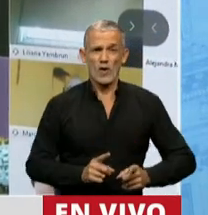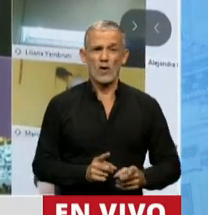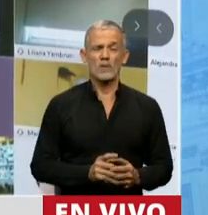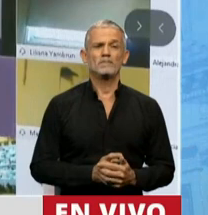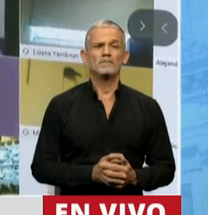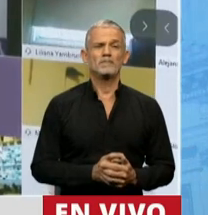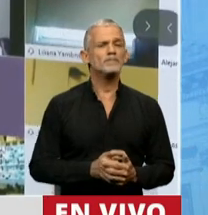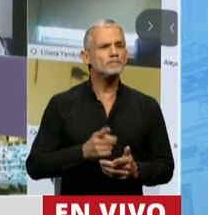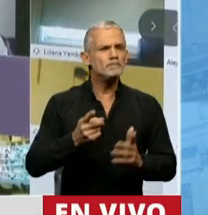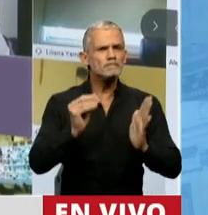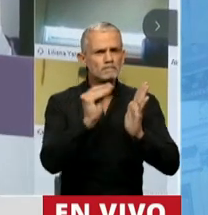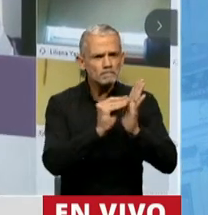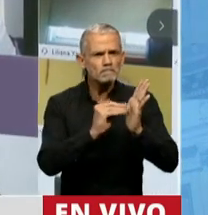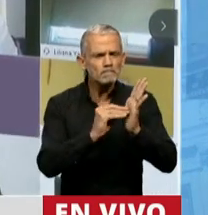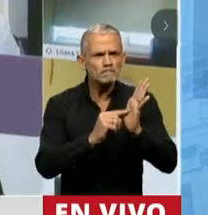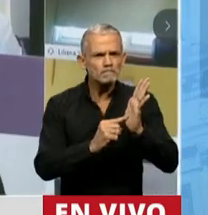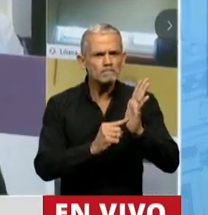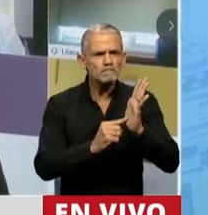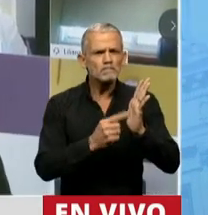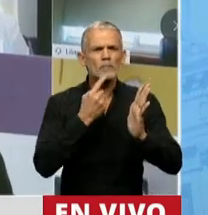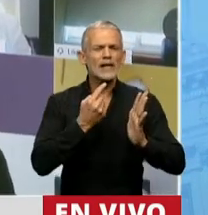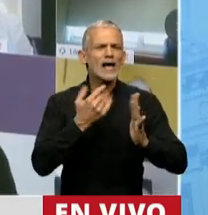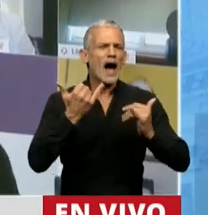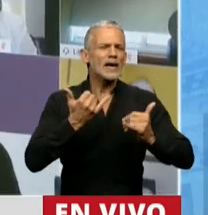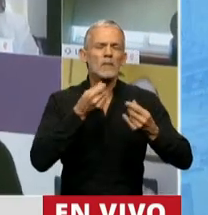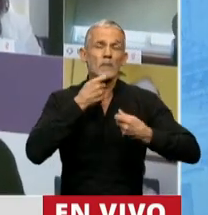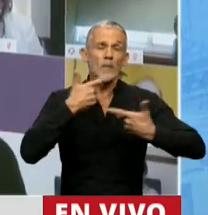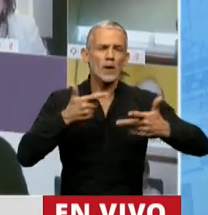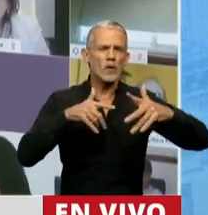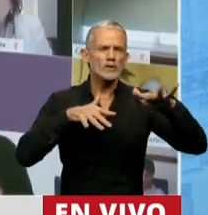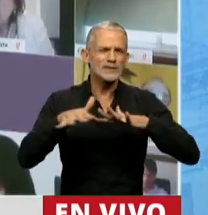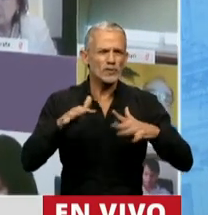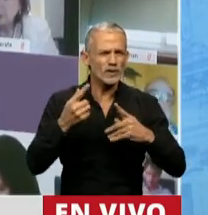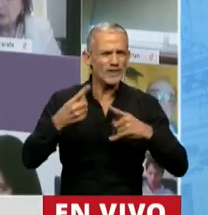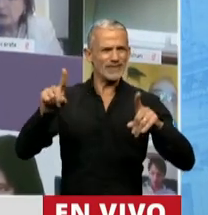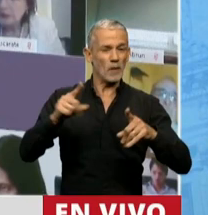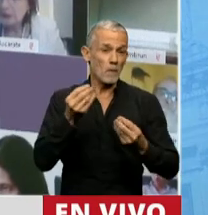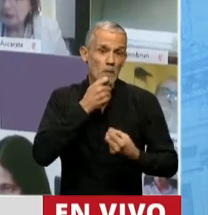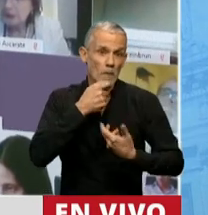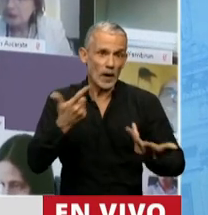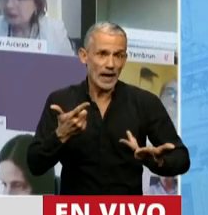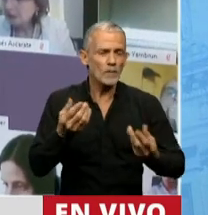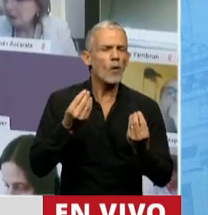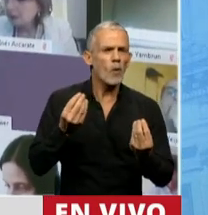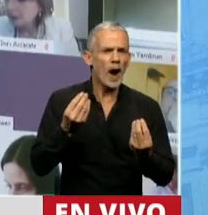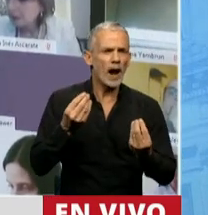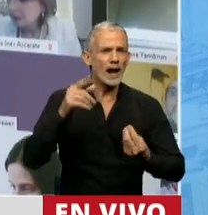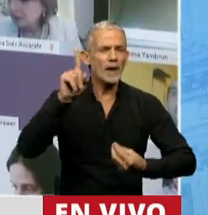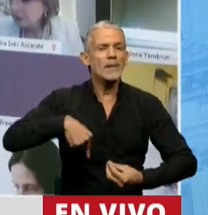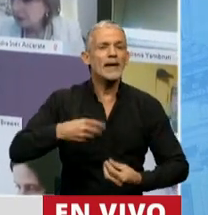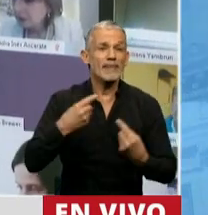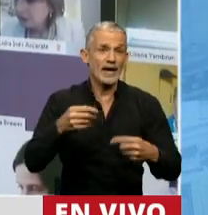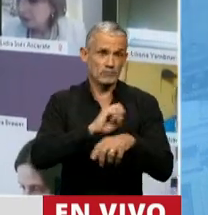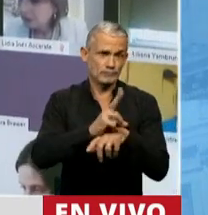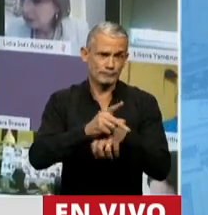se plantea cuando se tiene en cuenta una situación de excepción como la es la generada por